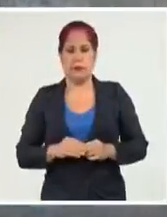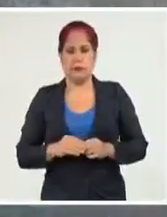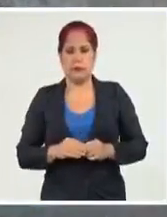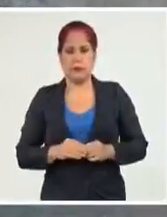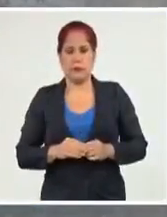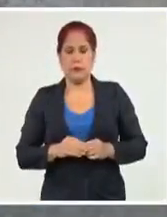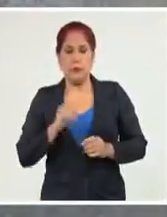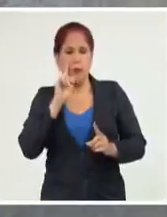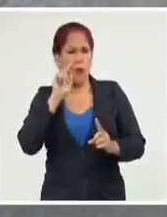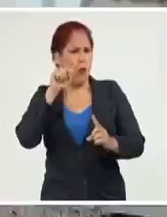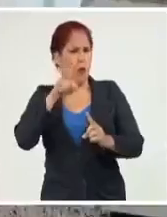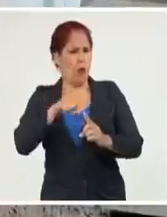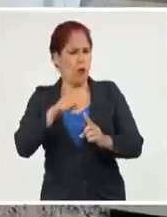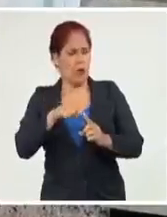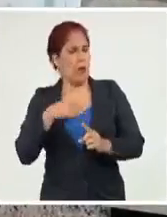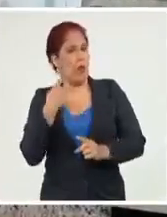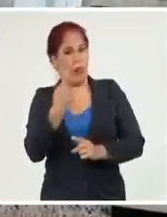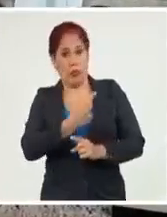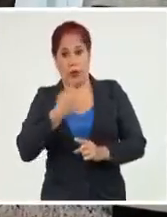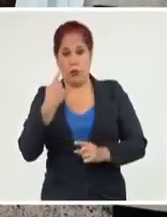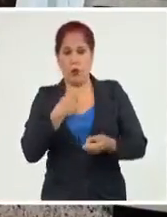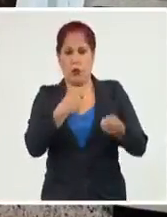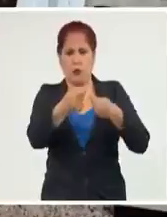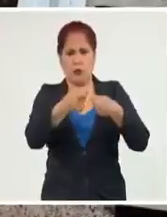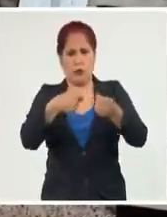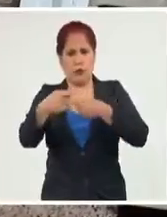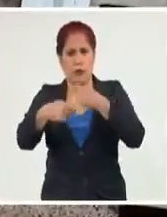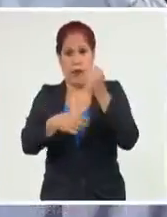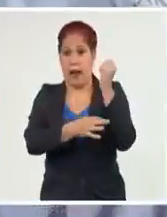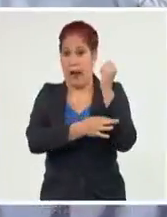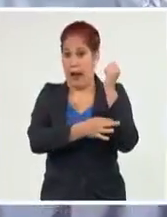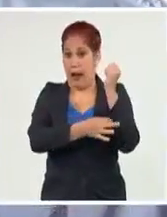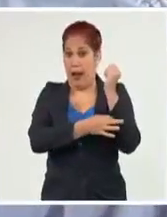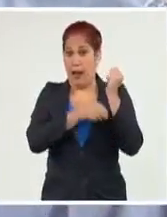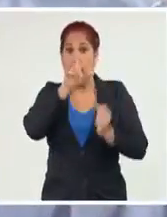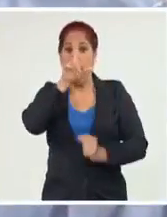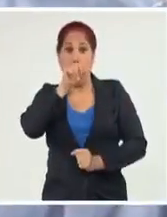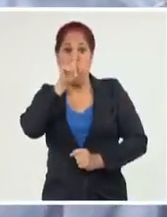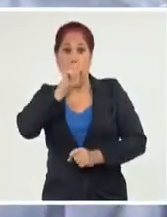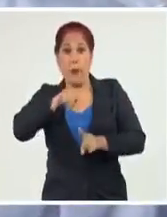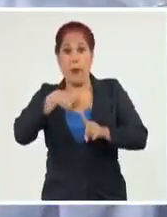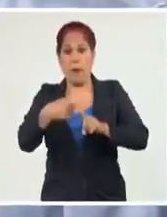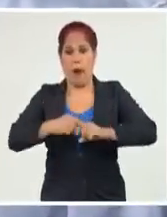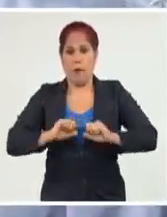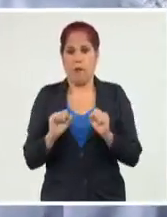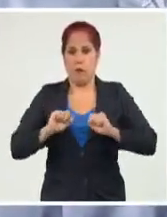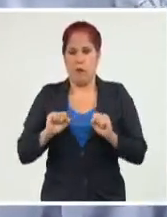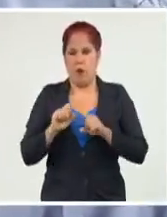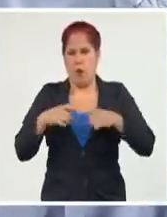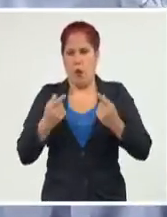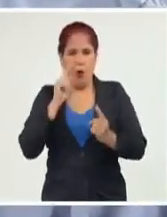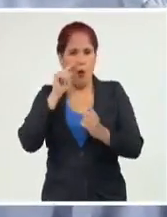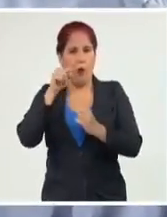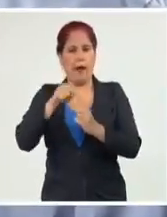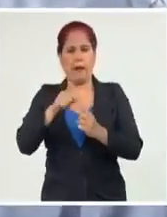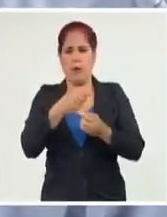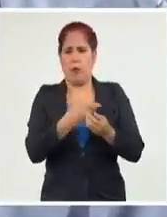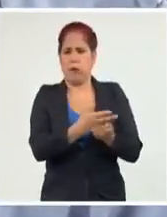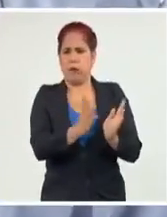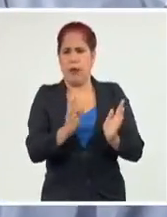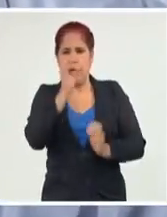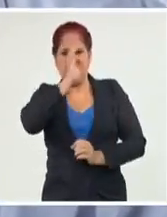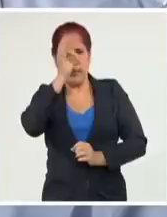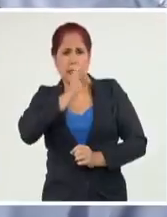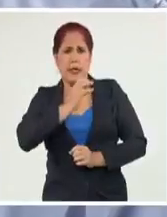El propósito del huevo de nosotros es la comercialización y los centros de aislamiento, hospitales, círculos infantiles, que